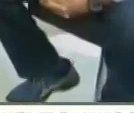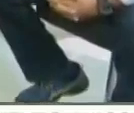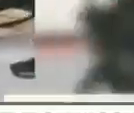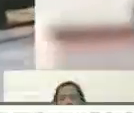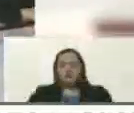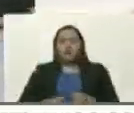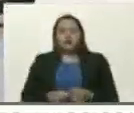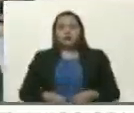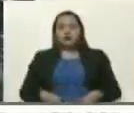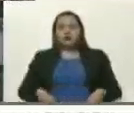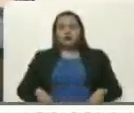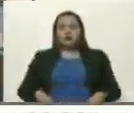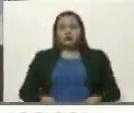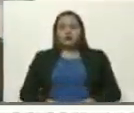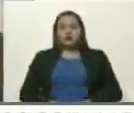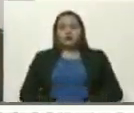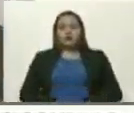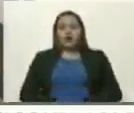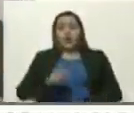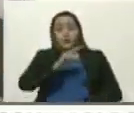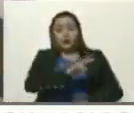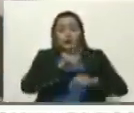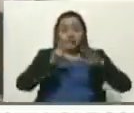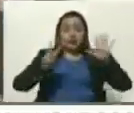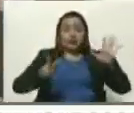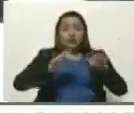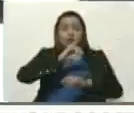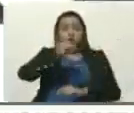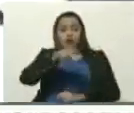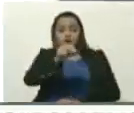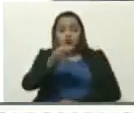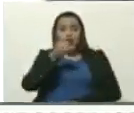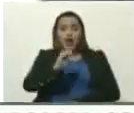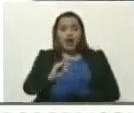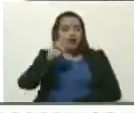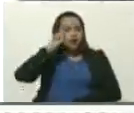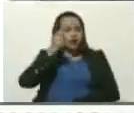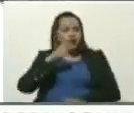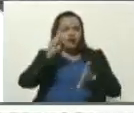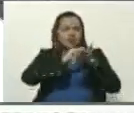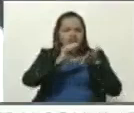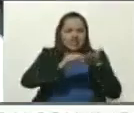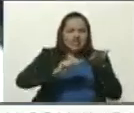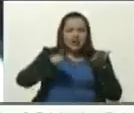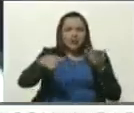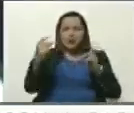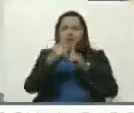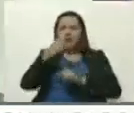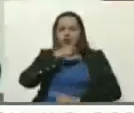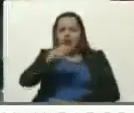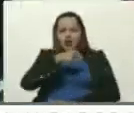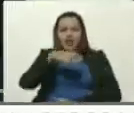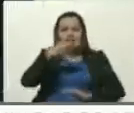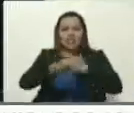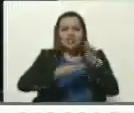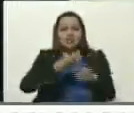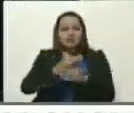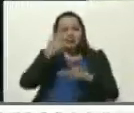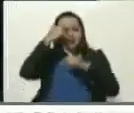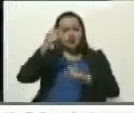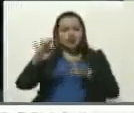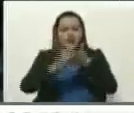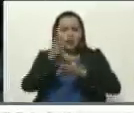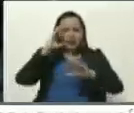comunicación. Hacemos mención de la actividad que ejercen los comunicadores detrás y delante de las